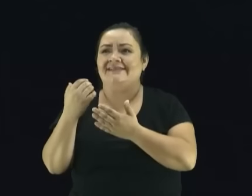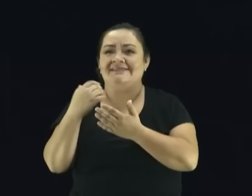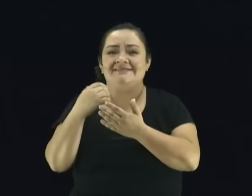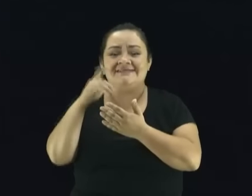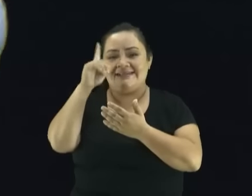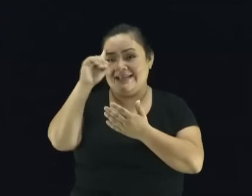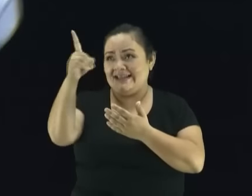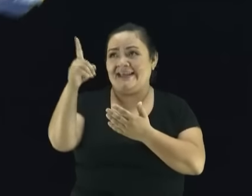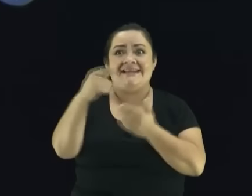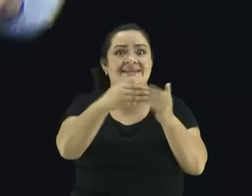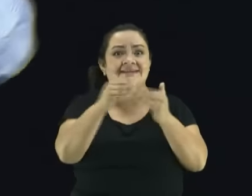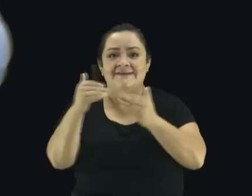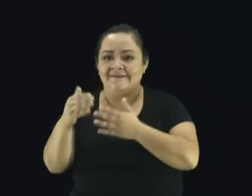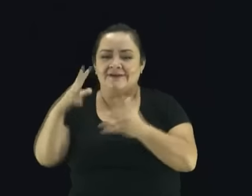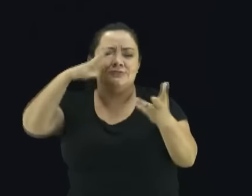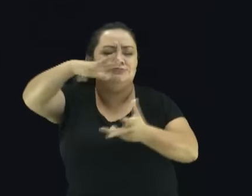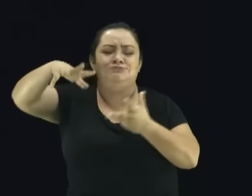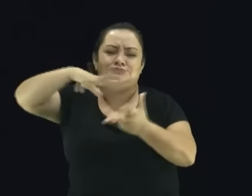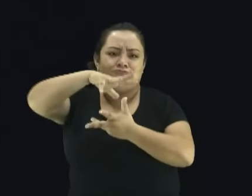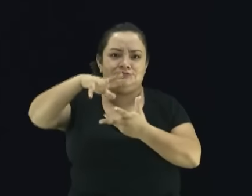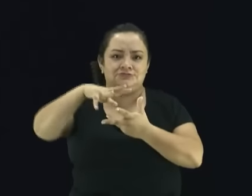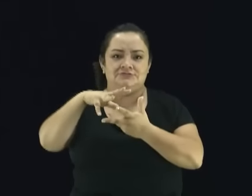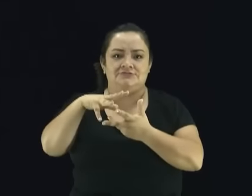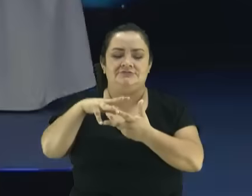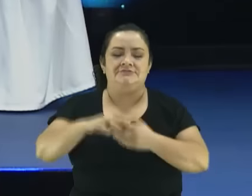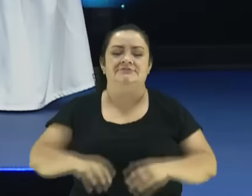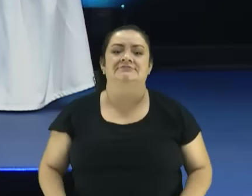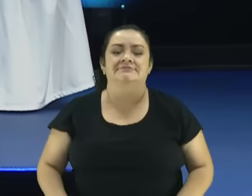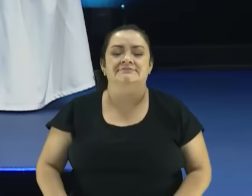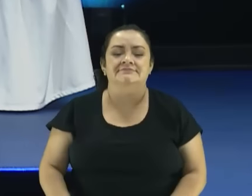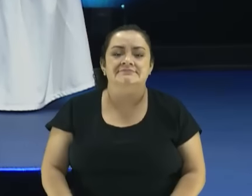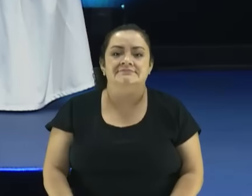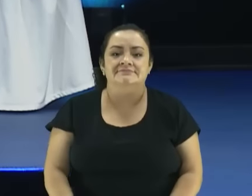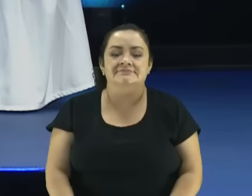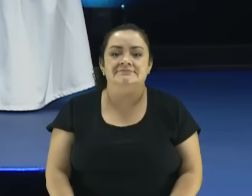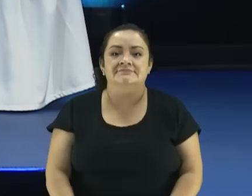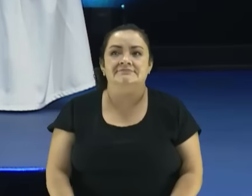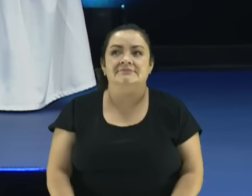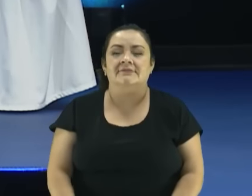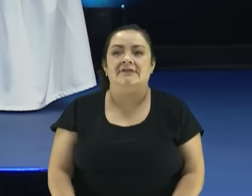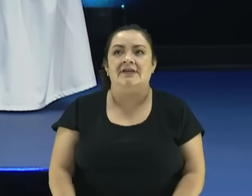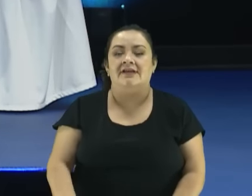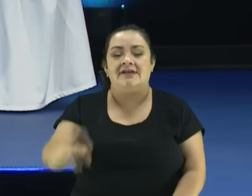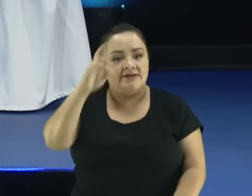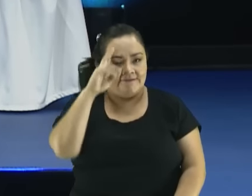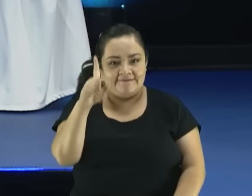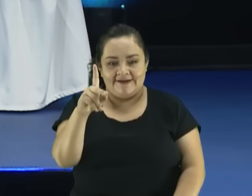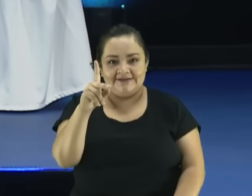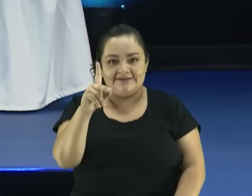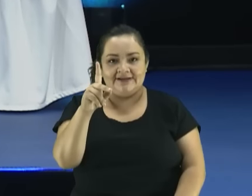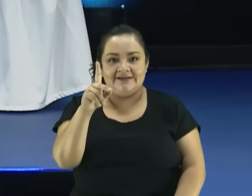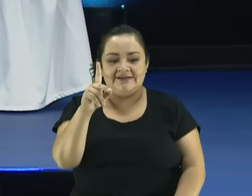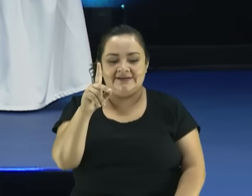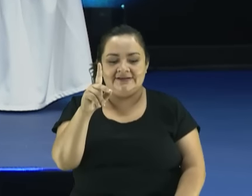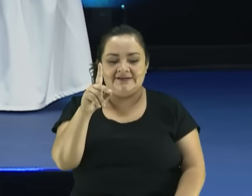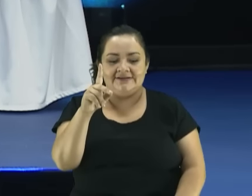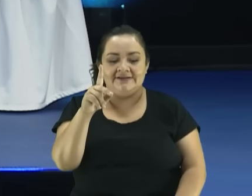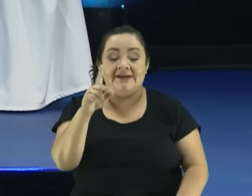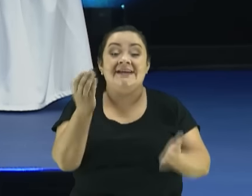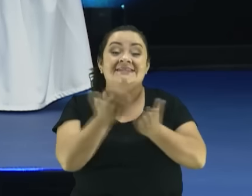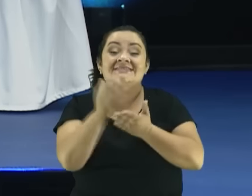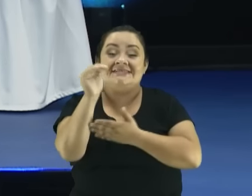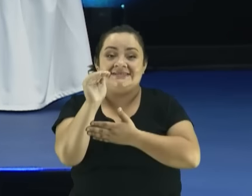lo creado y ha olvidado al creador esta falsa agenda verde